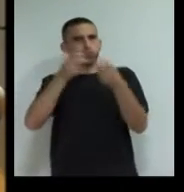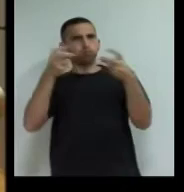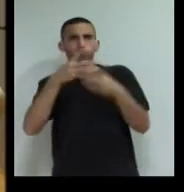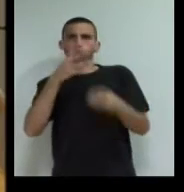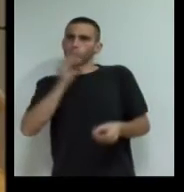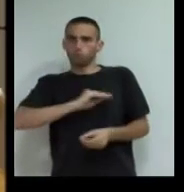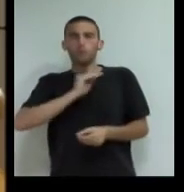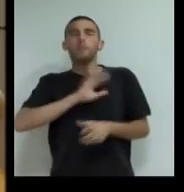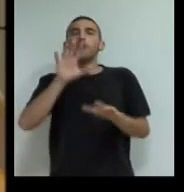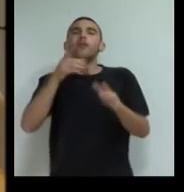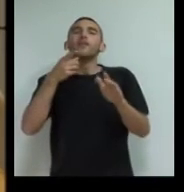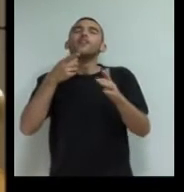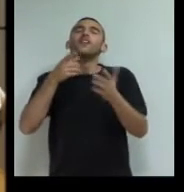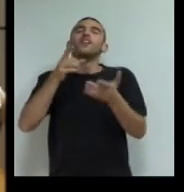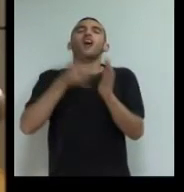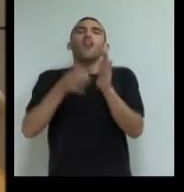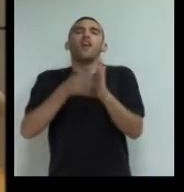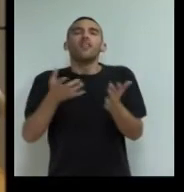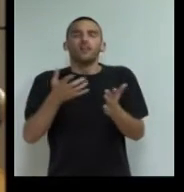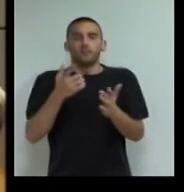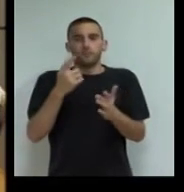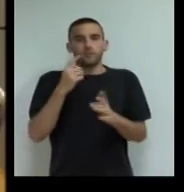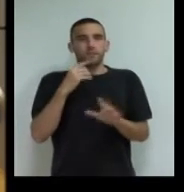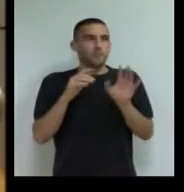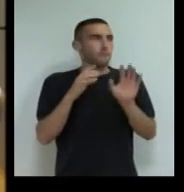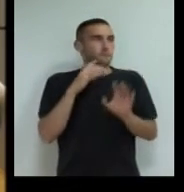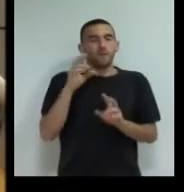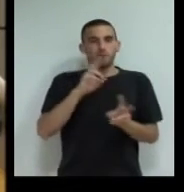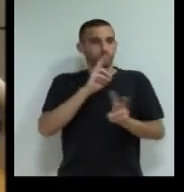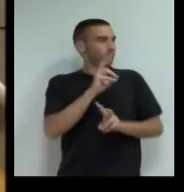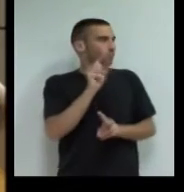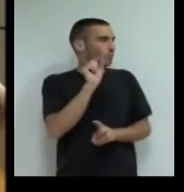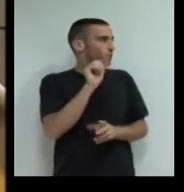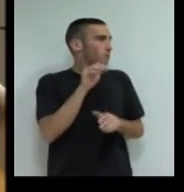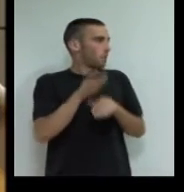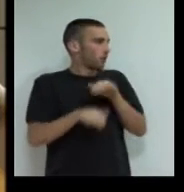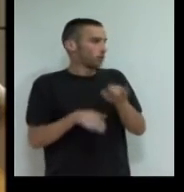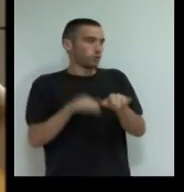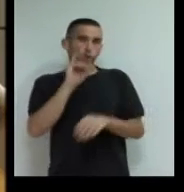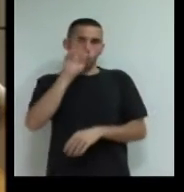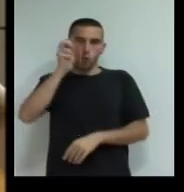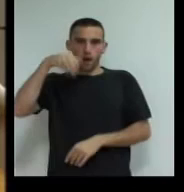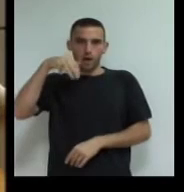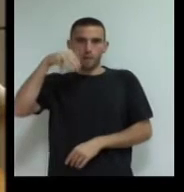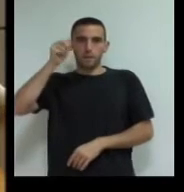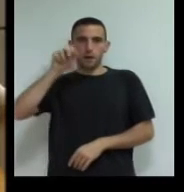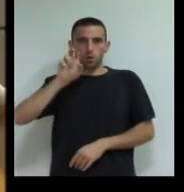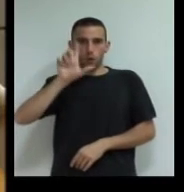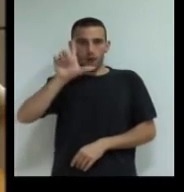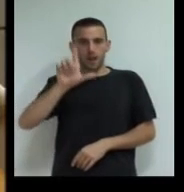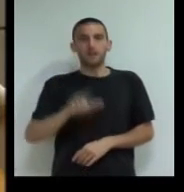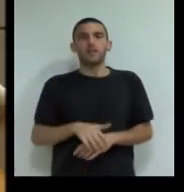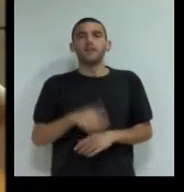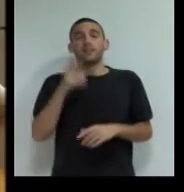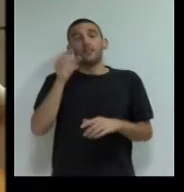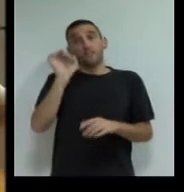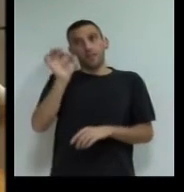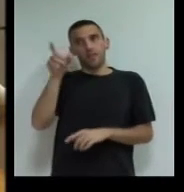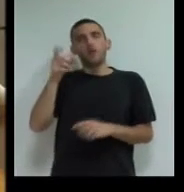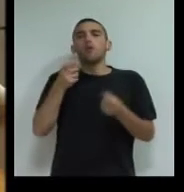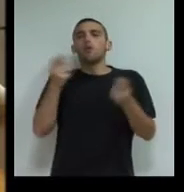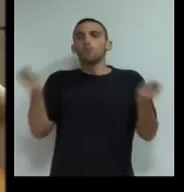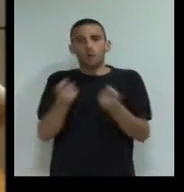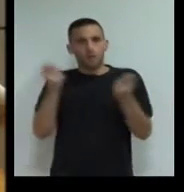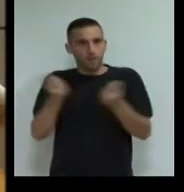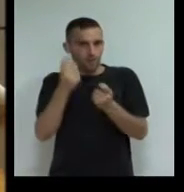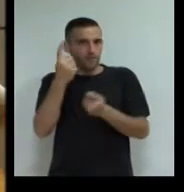Ya contesto las dos. A ver, por un lado el tema de que no lo publicitan suficiente. Hay un error que están